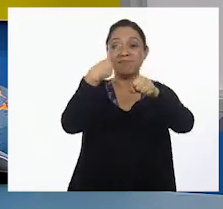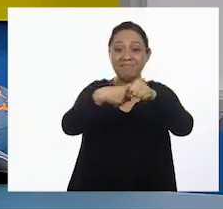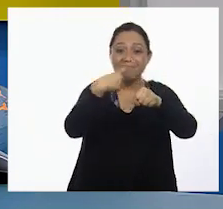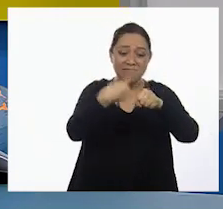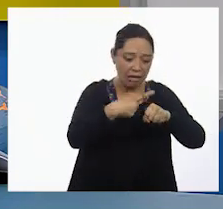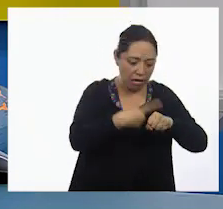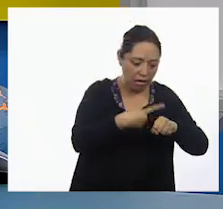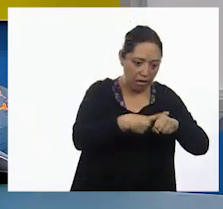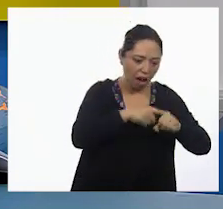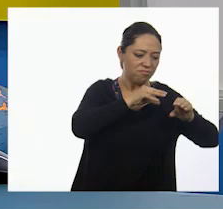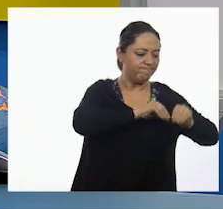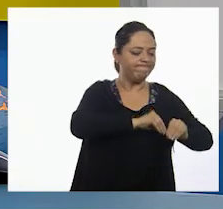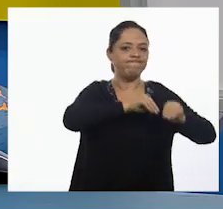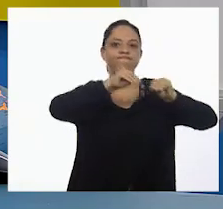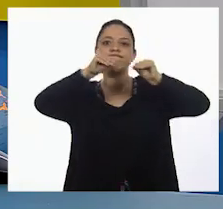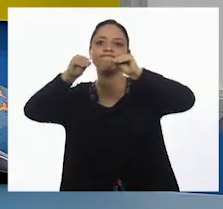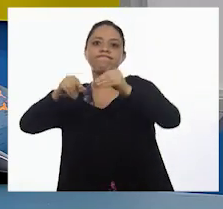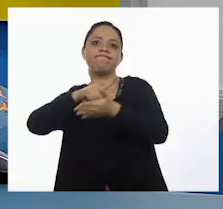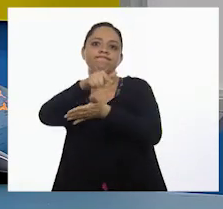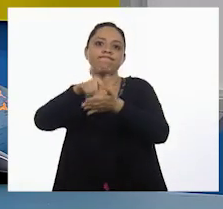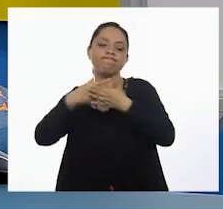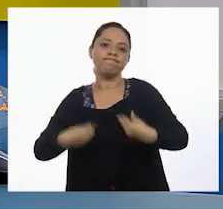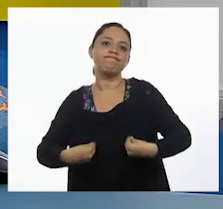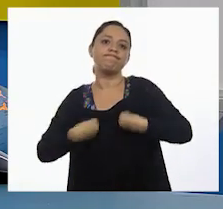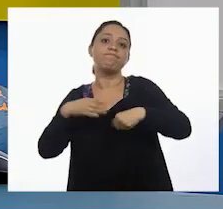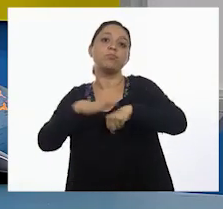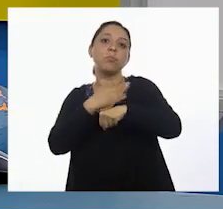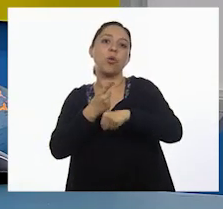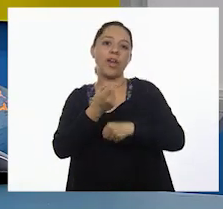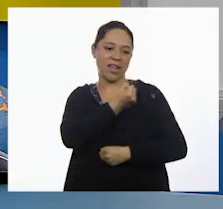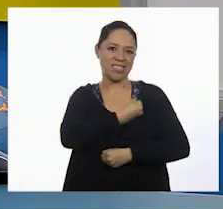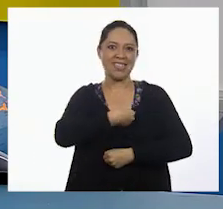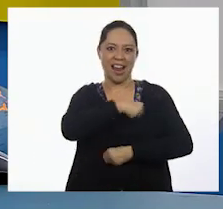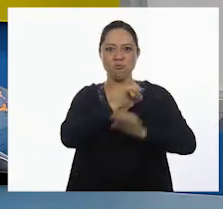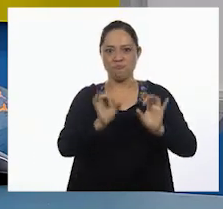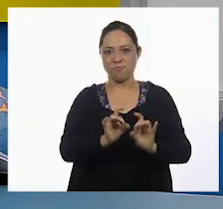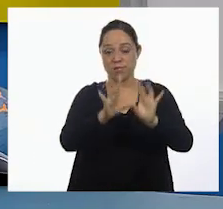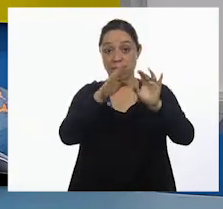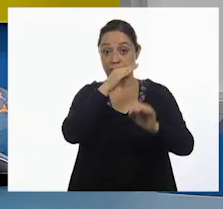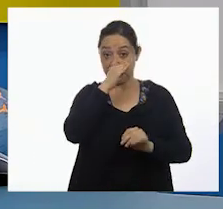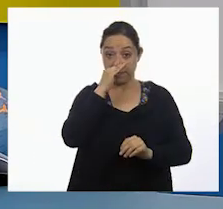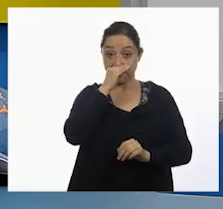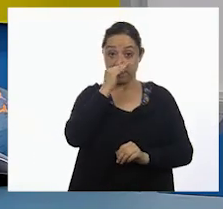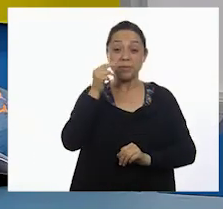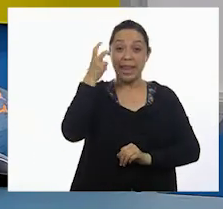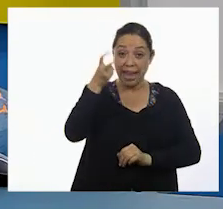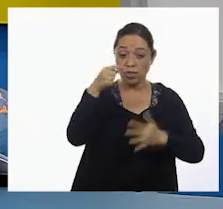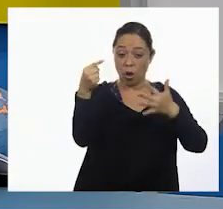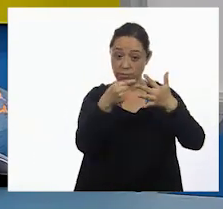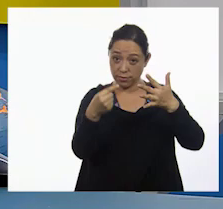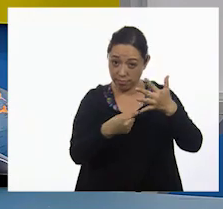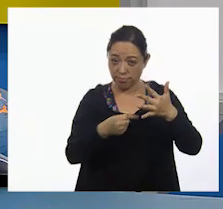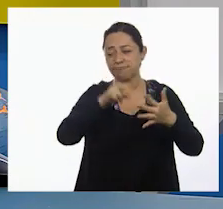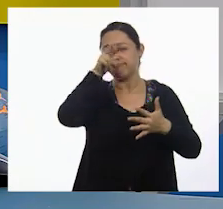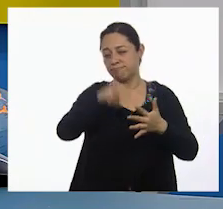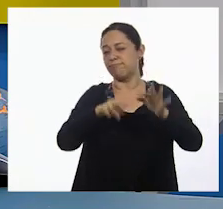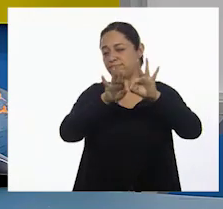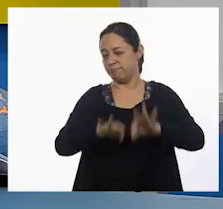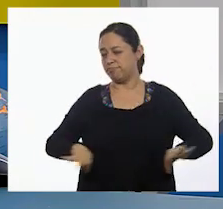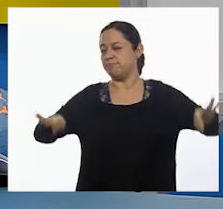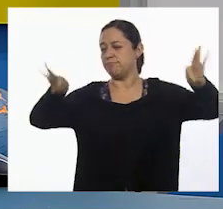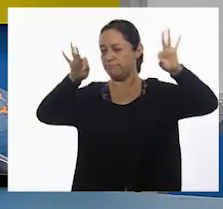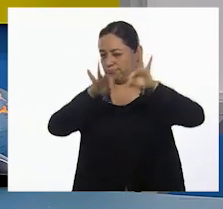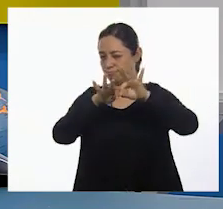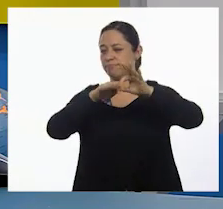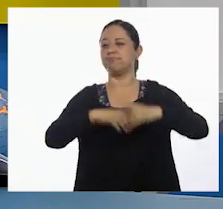su lugar de residencia, pues precisamente por motivos de salud. Entonces todos estos aspectos valdría la pena considerarlos.